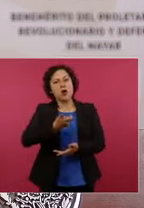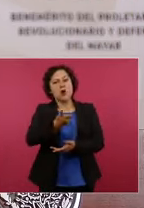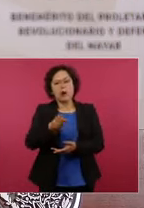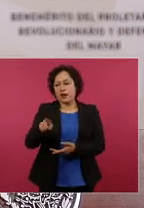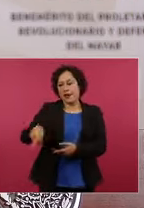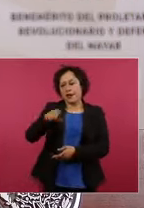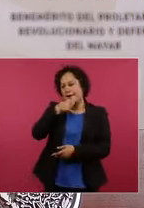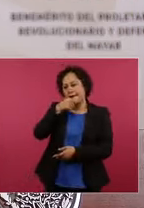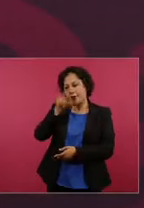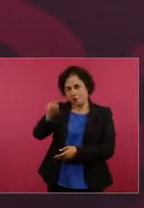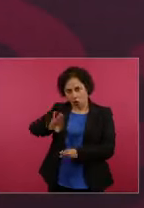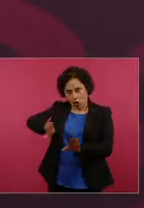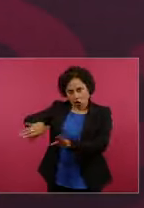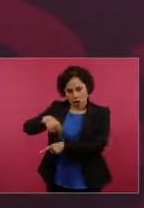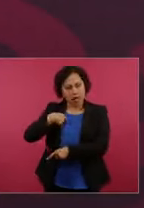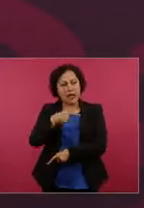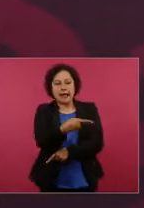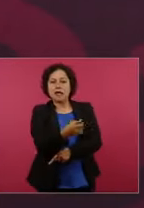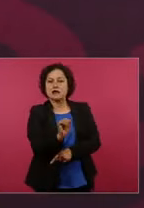de quienes pasan